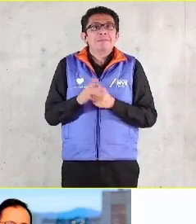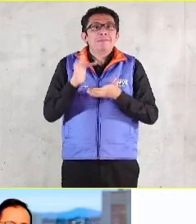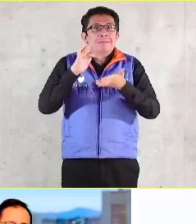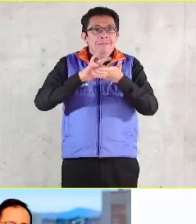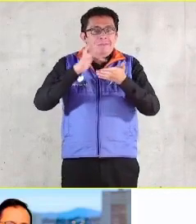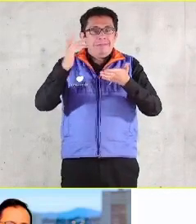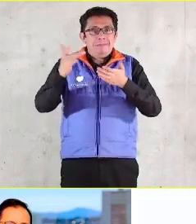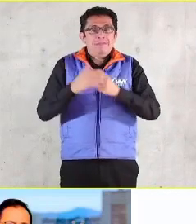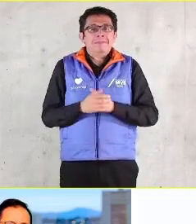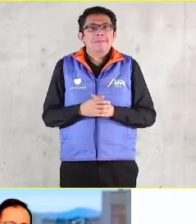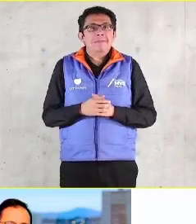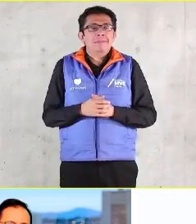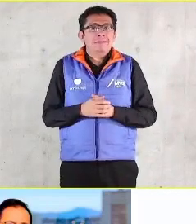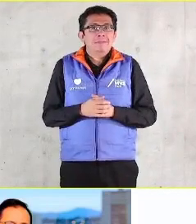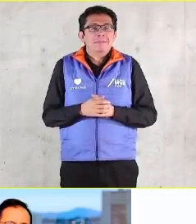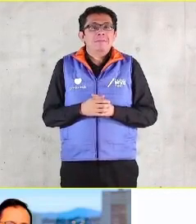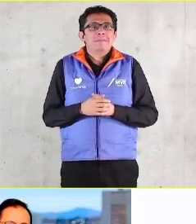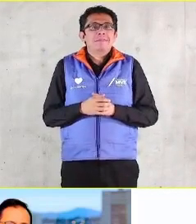Gracias.